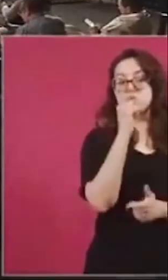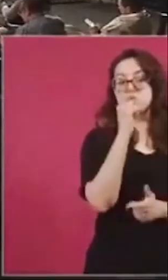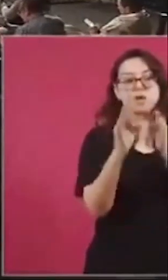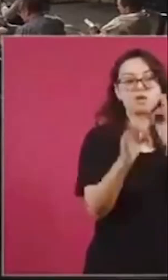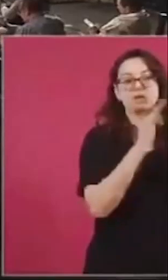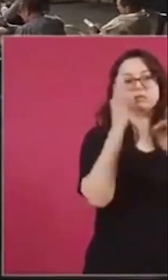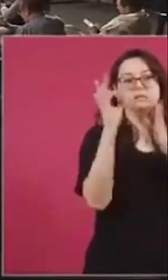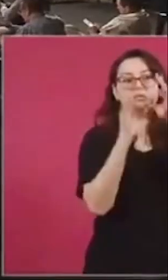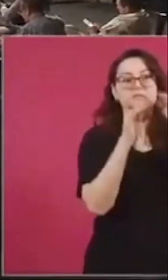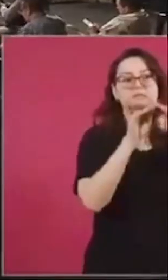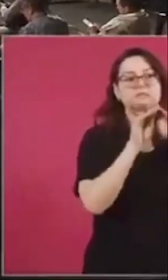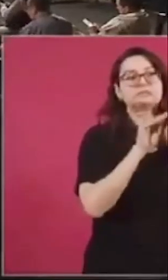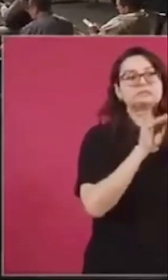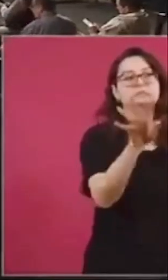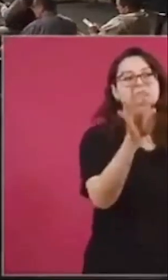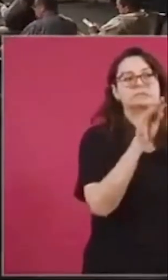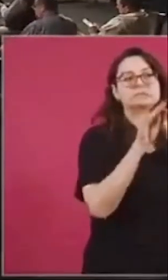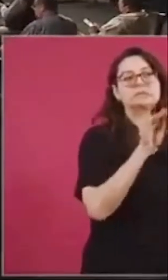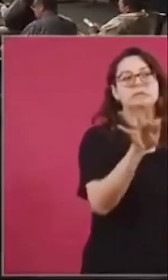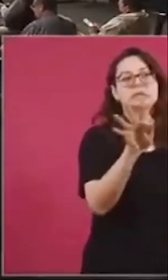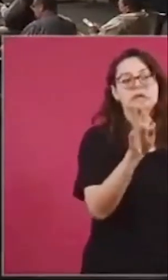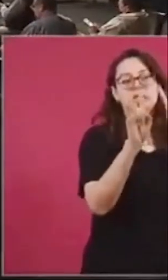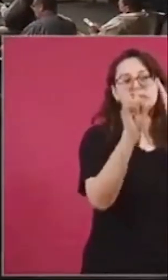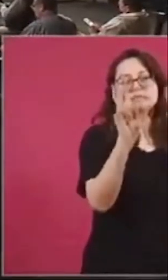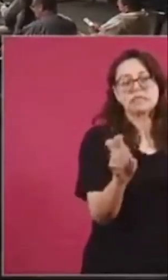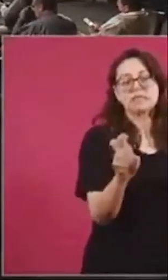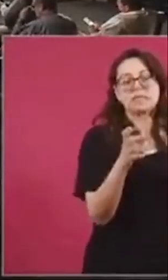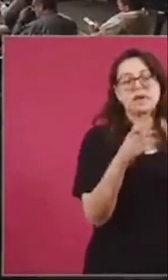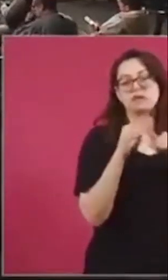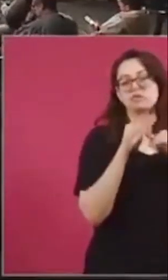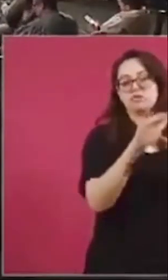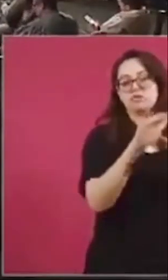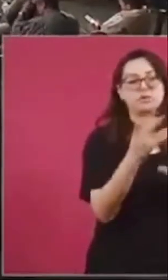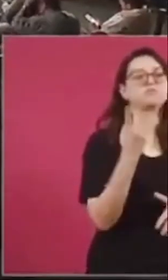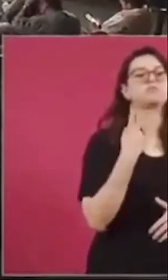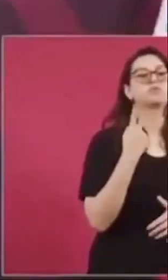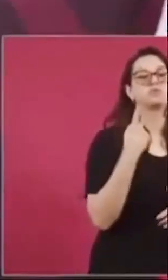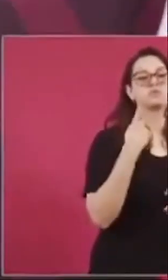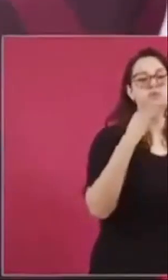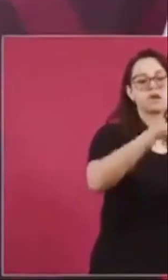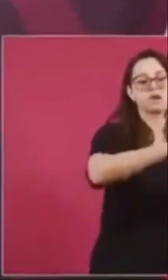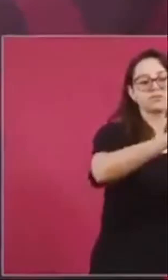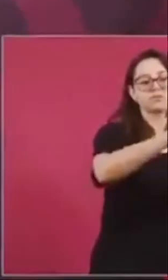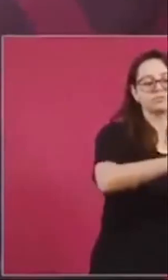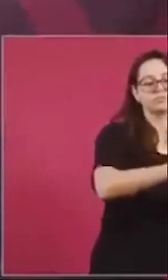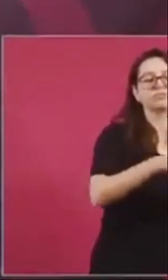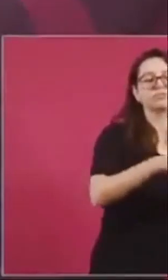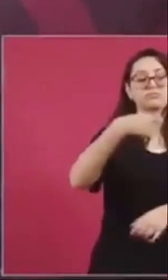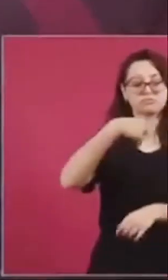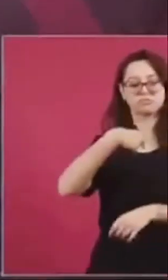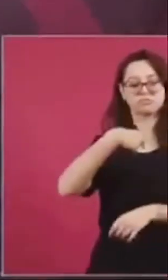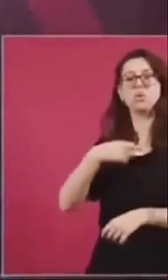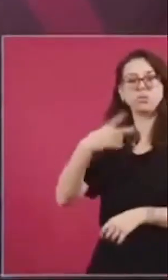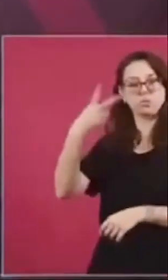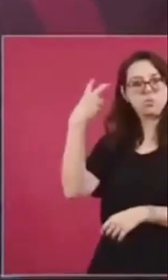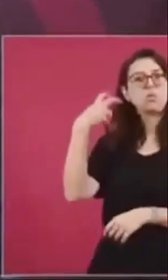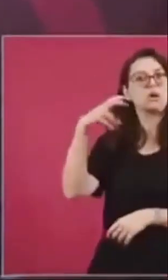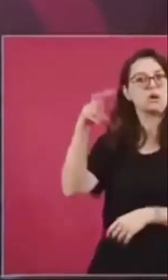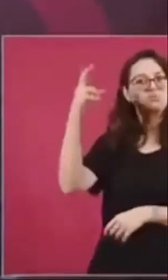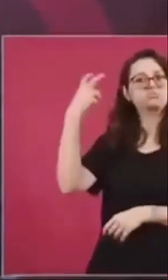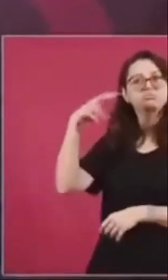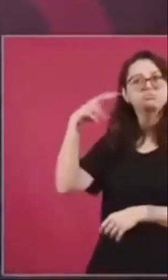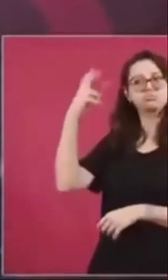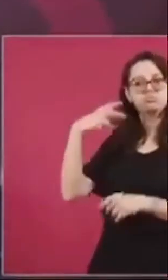de calificar la elección. Si es una elección de menos de con una que resuelta con una ventaja de menos de 5%,